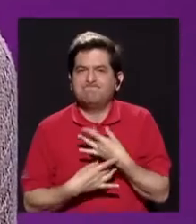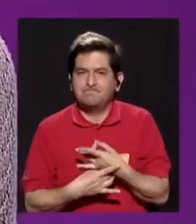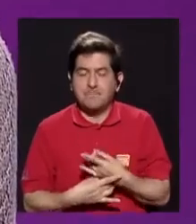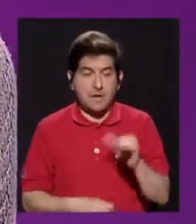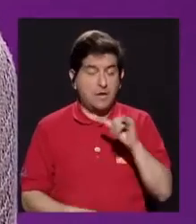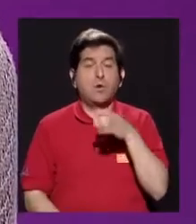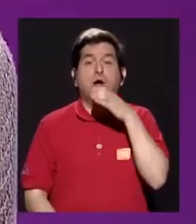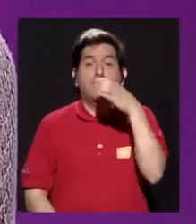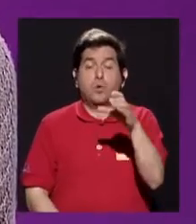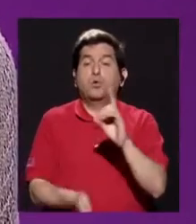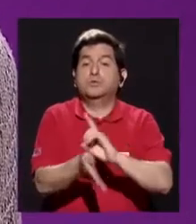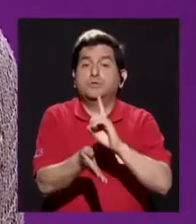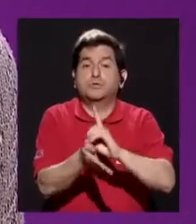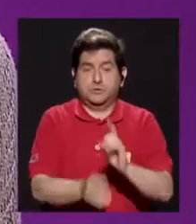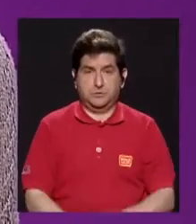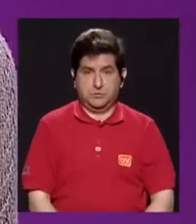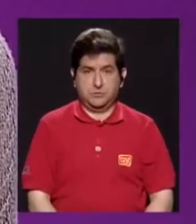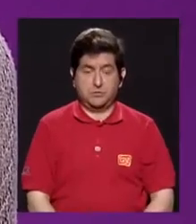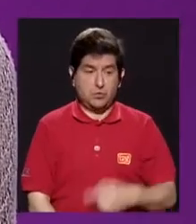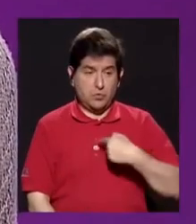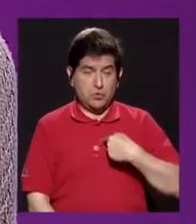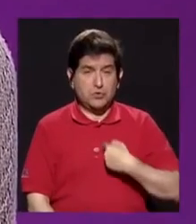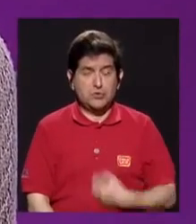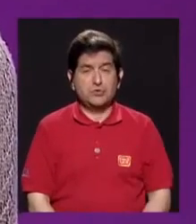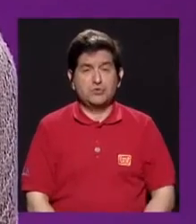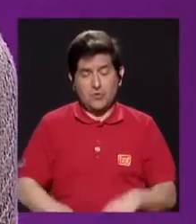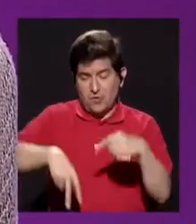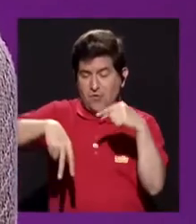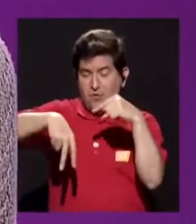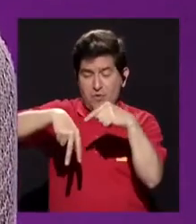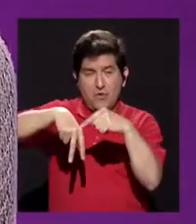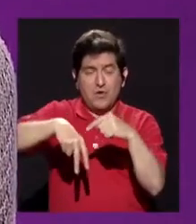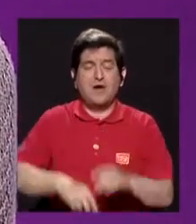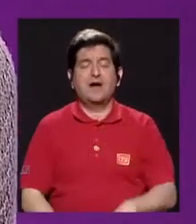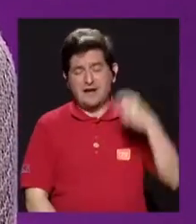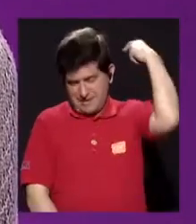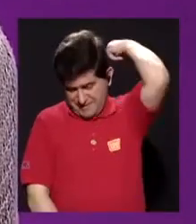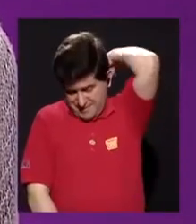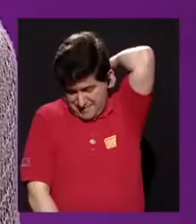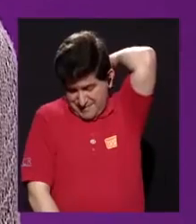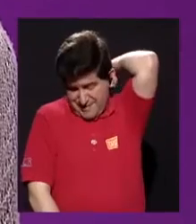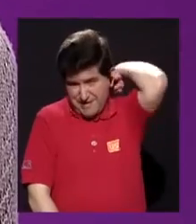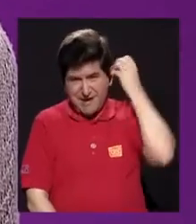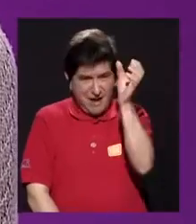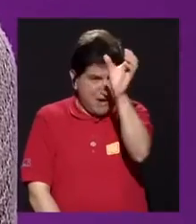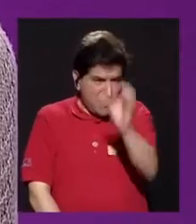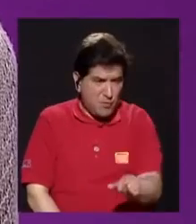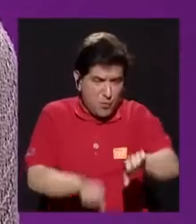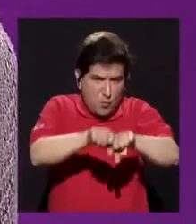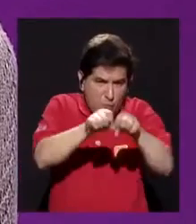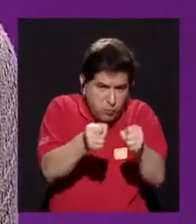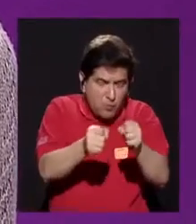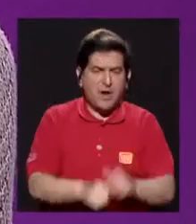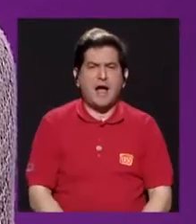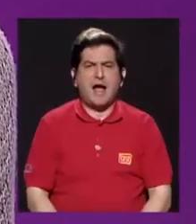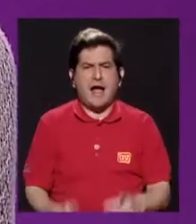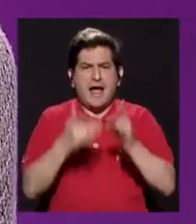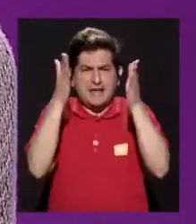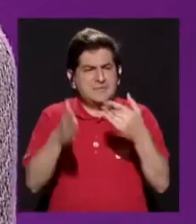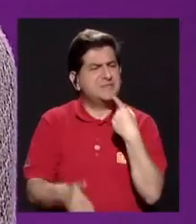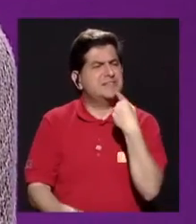por recomendación médica, porque como yo me había fracturado la columna y me había quedado muy torcida, el ortopedista me había dicho que